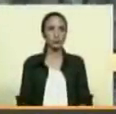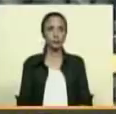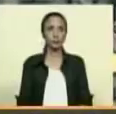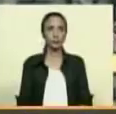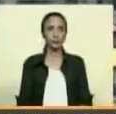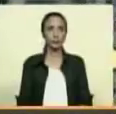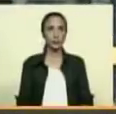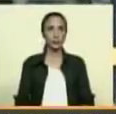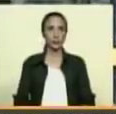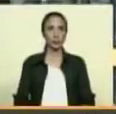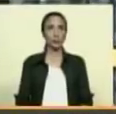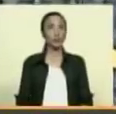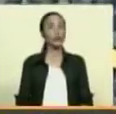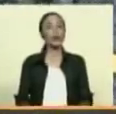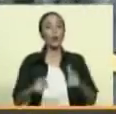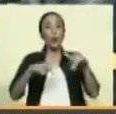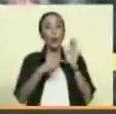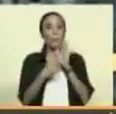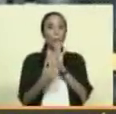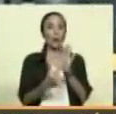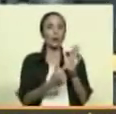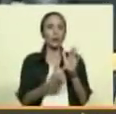Hoy ustedes lo han demostrado.